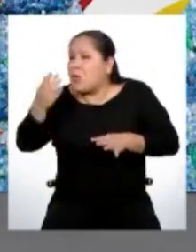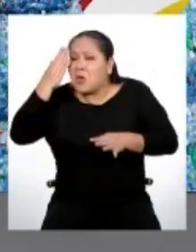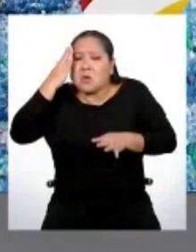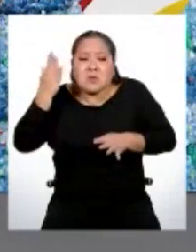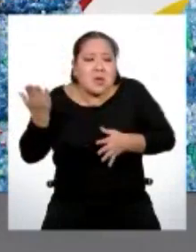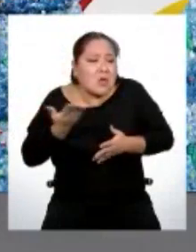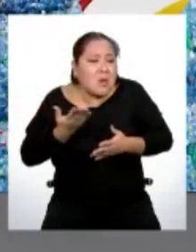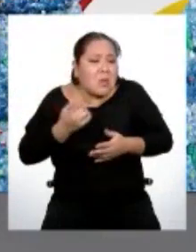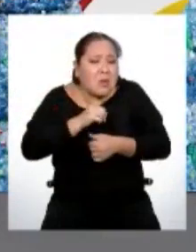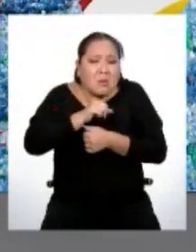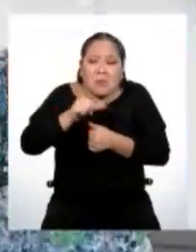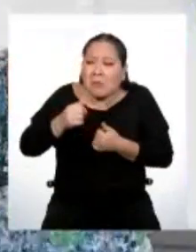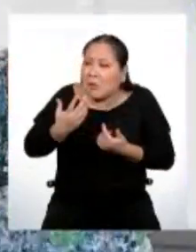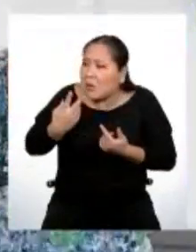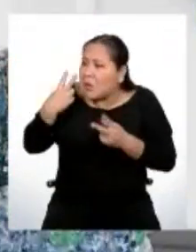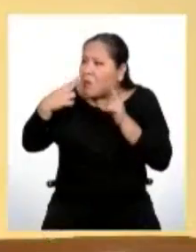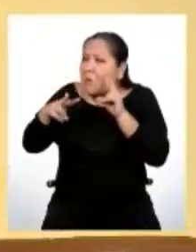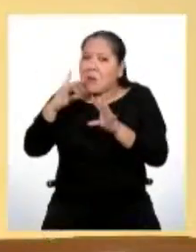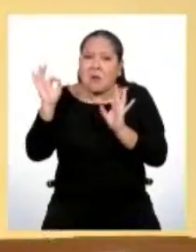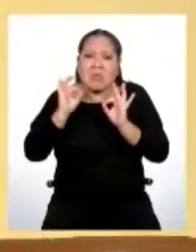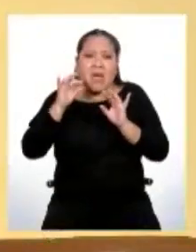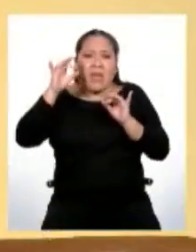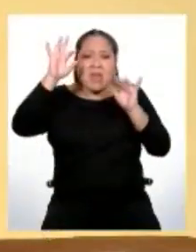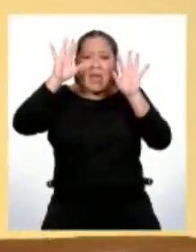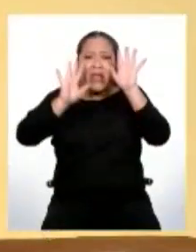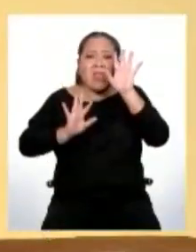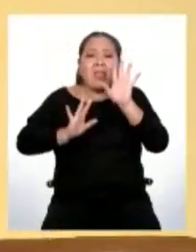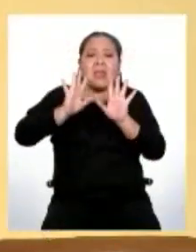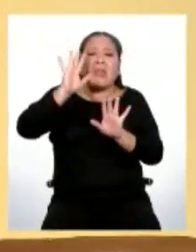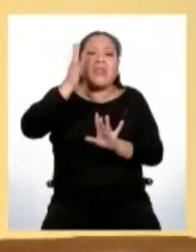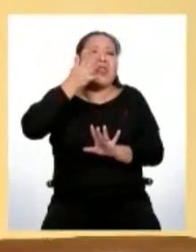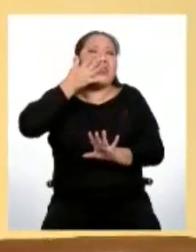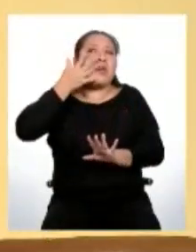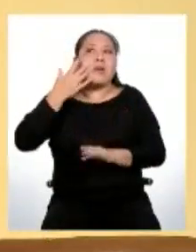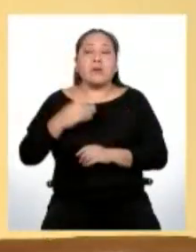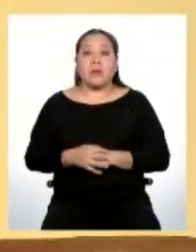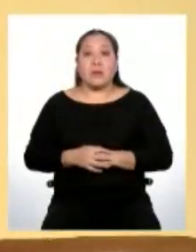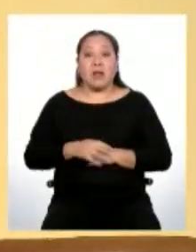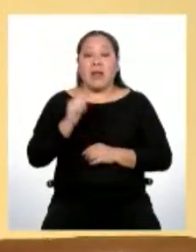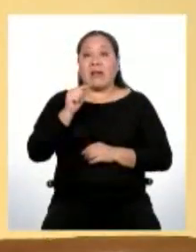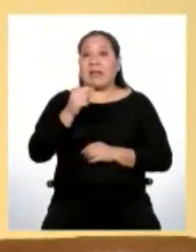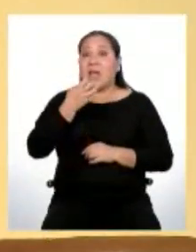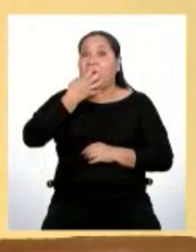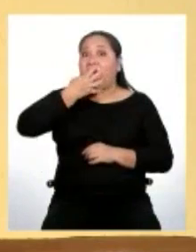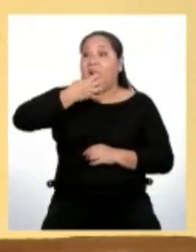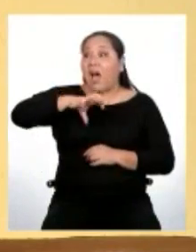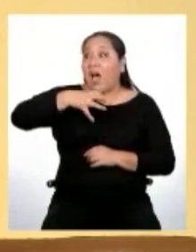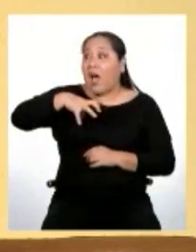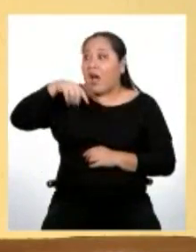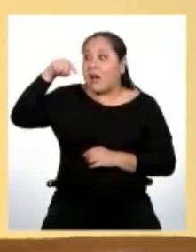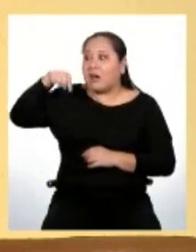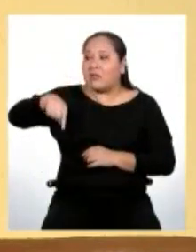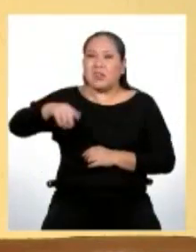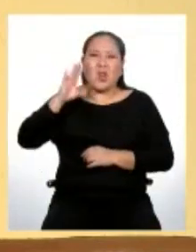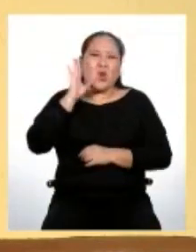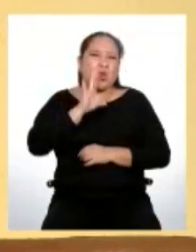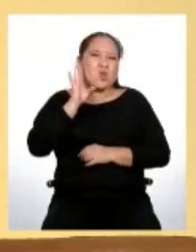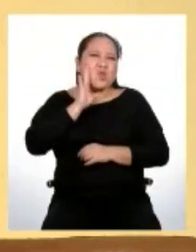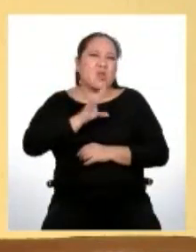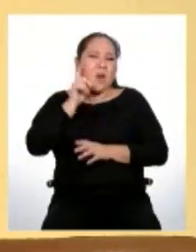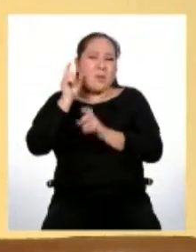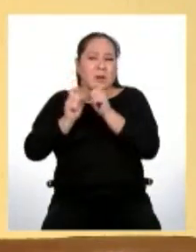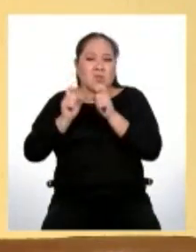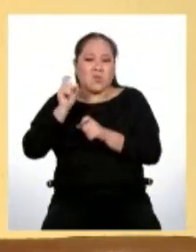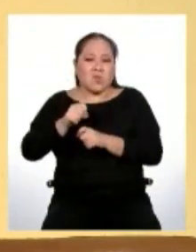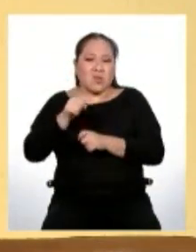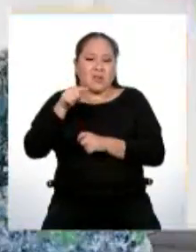no veo nada de nieve. El calentamiento global es el que ha producido este deshielo. La contaminación humana ha cobrado